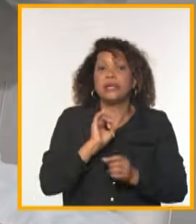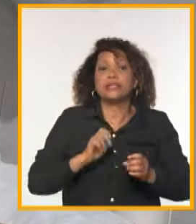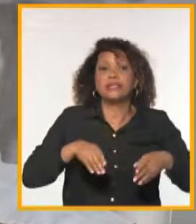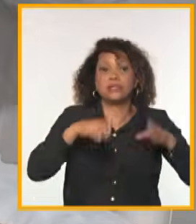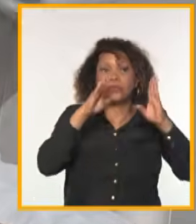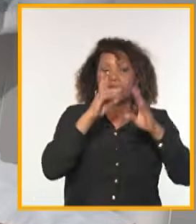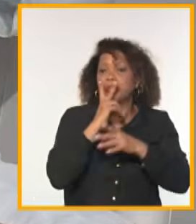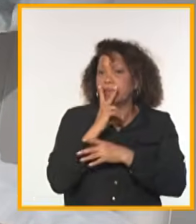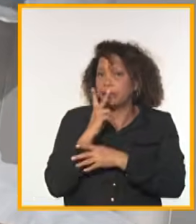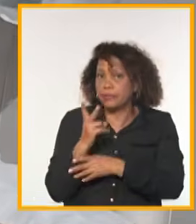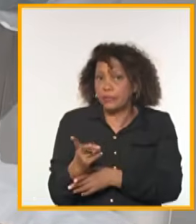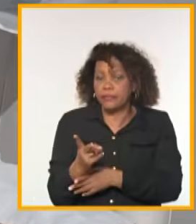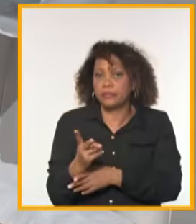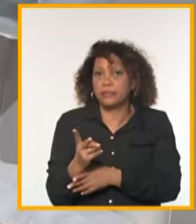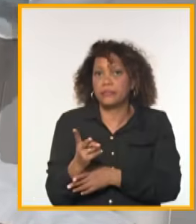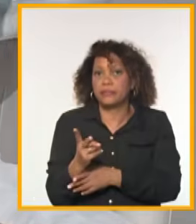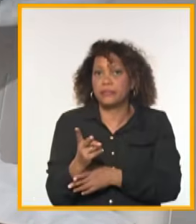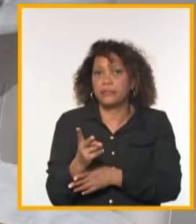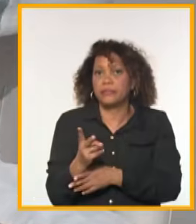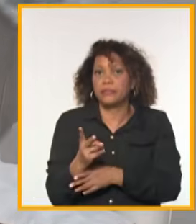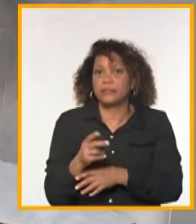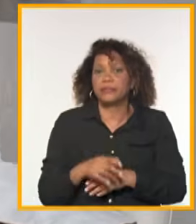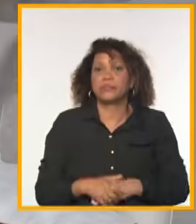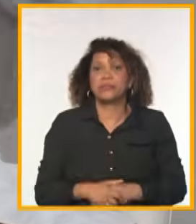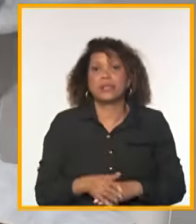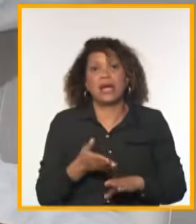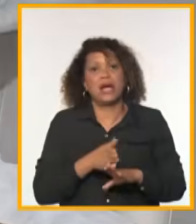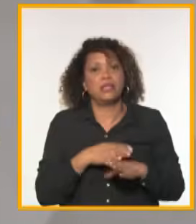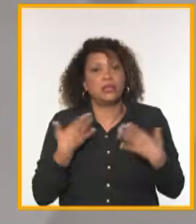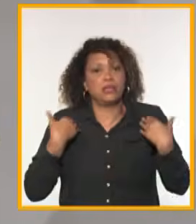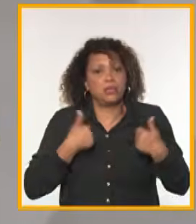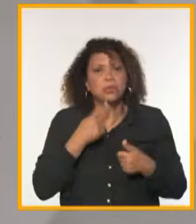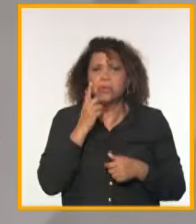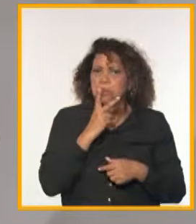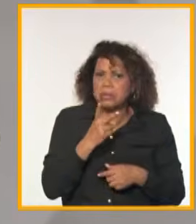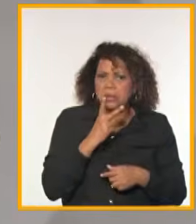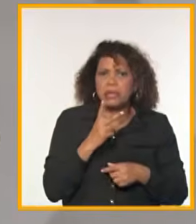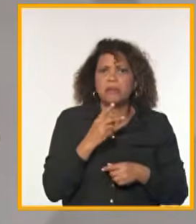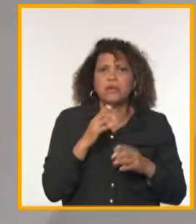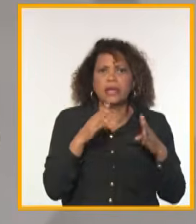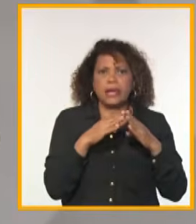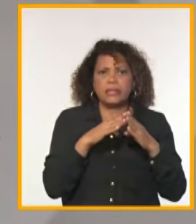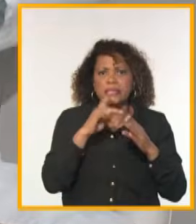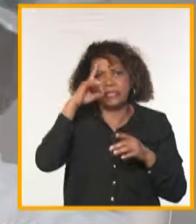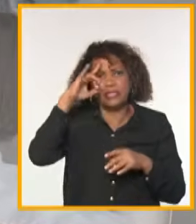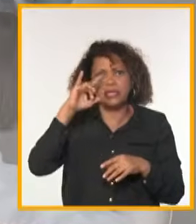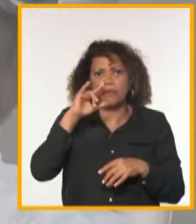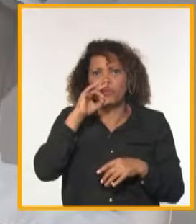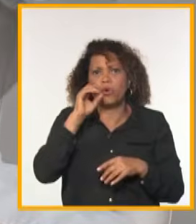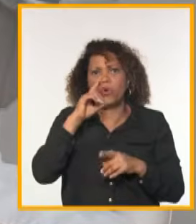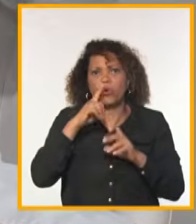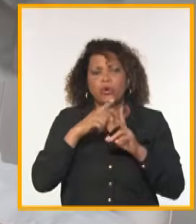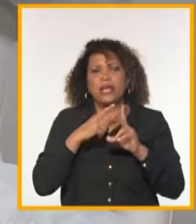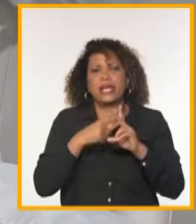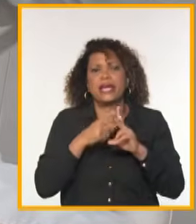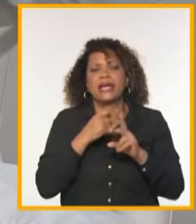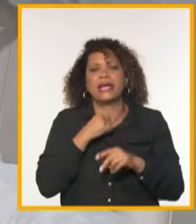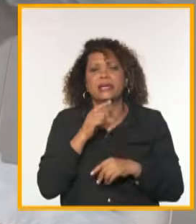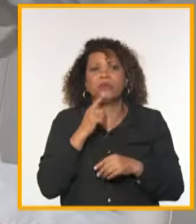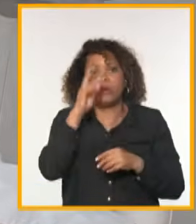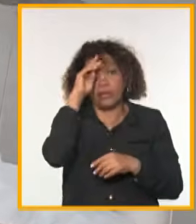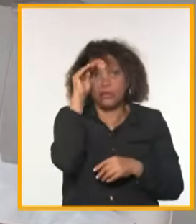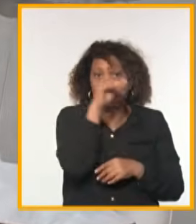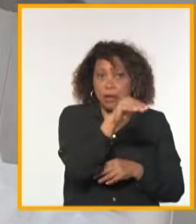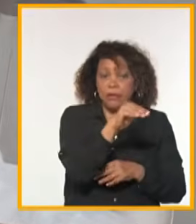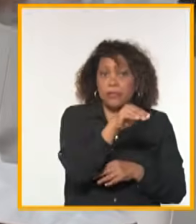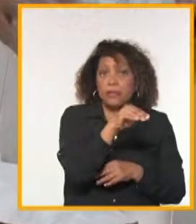que nosotros los atendiéramos. Antes que yo fuera director, los atendíamos allí en la casita de Siboney y allí los ingresamos. Y después el comandante me